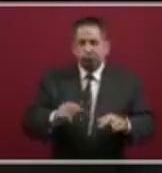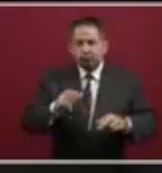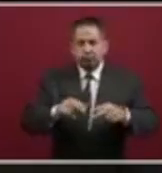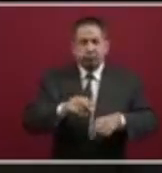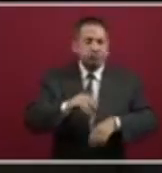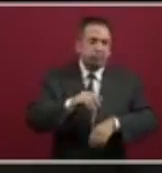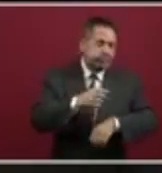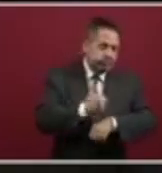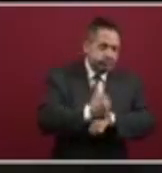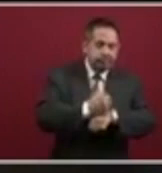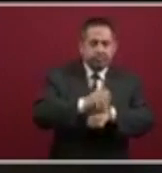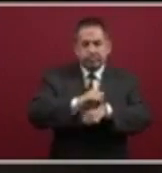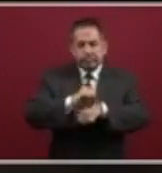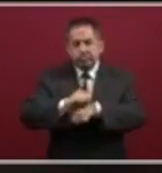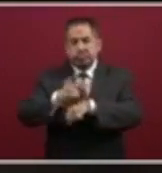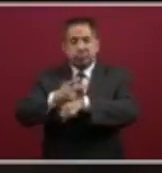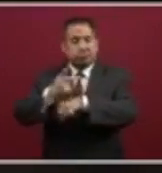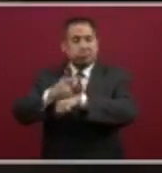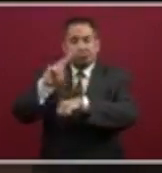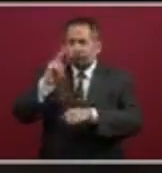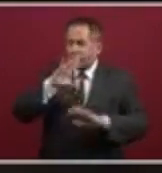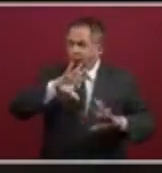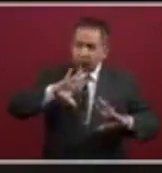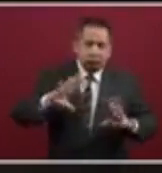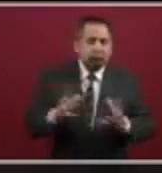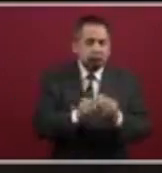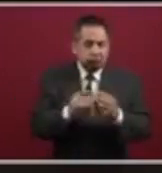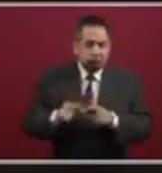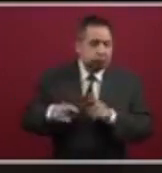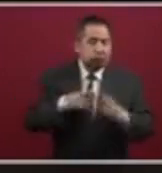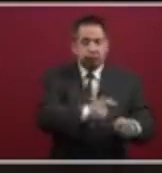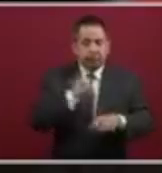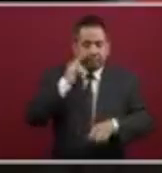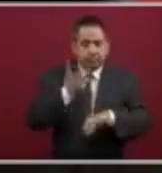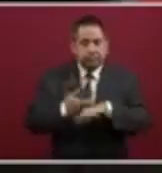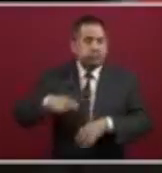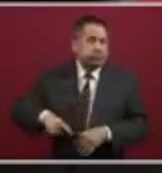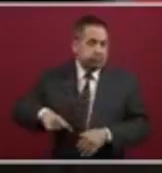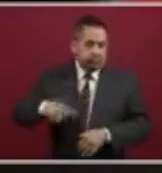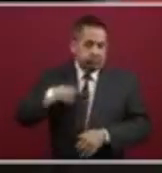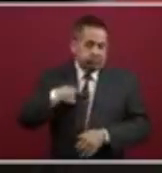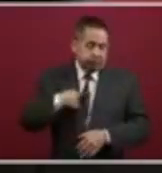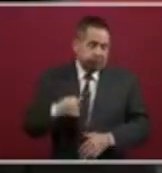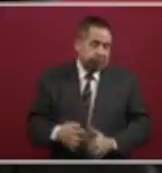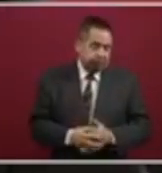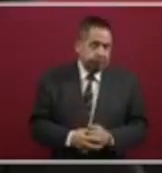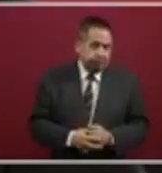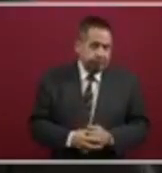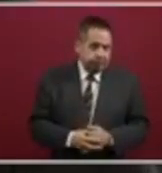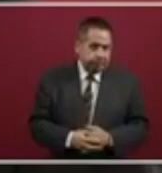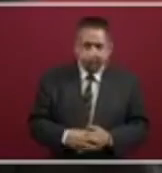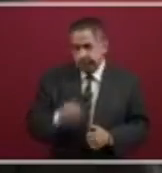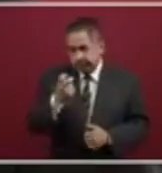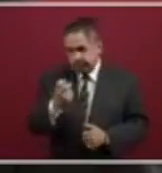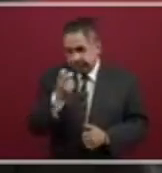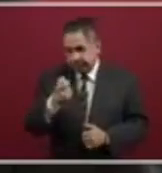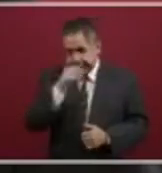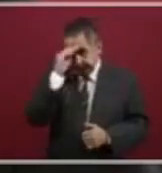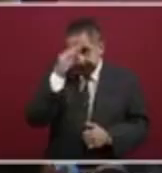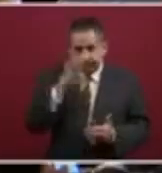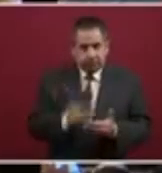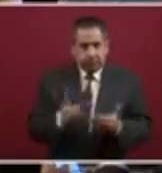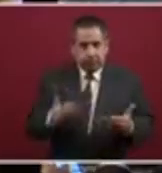escolares. Y eso es lo que